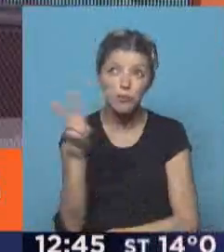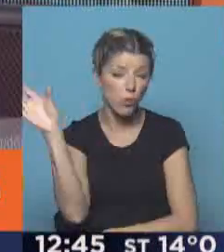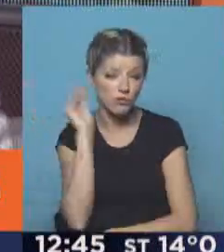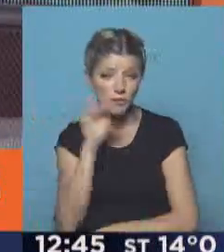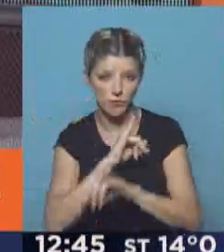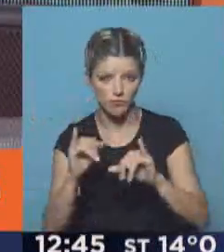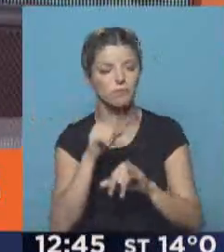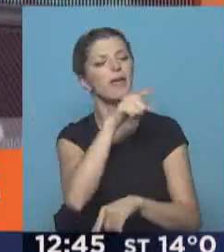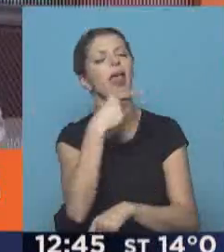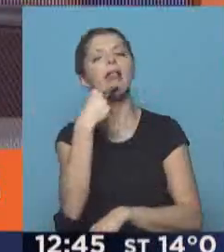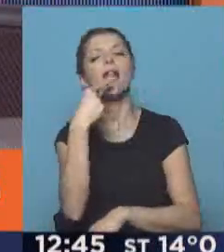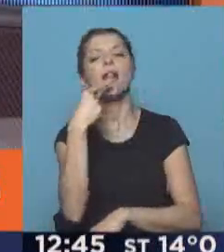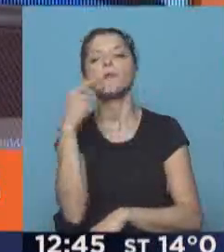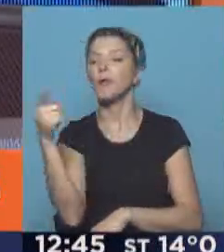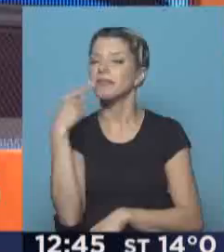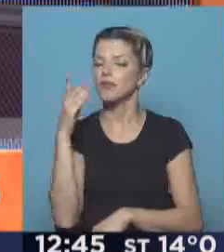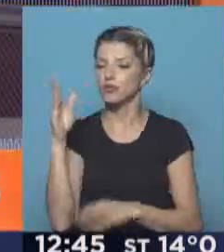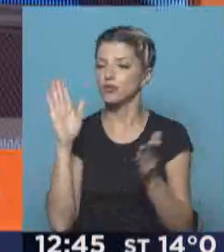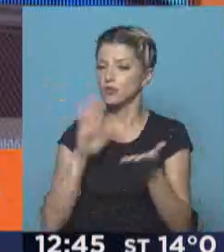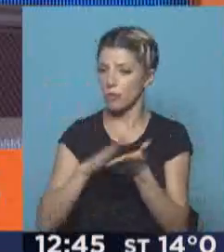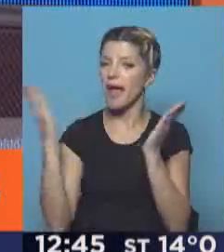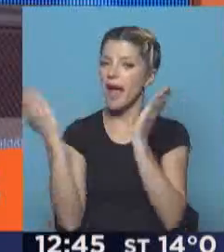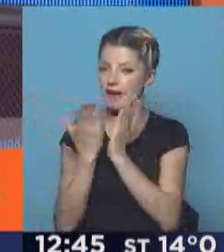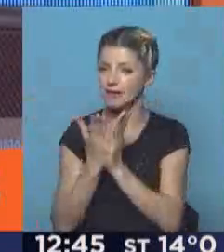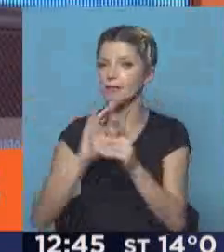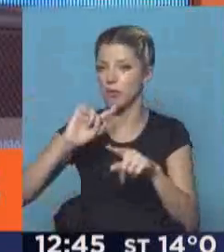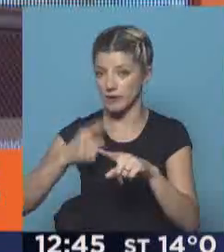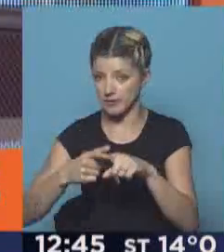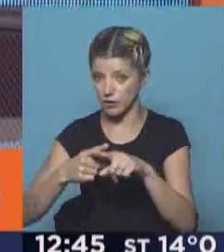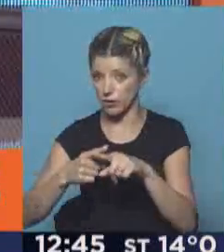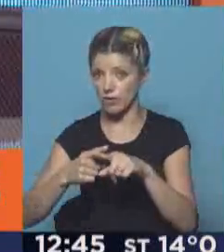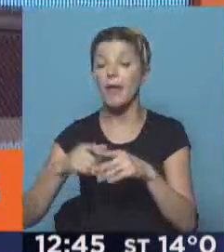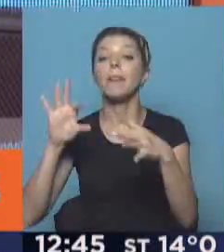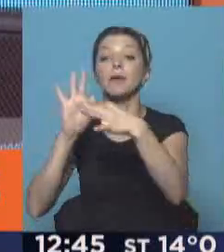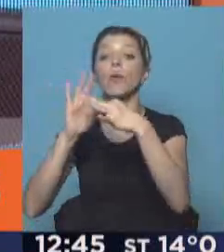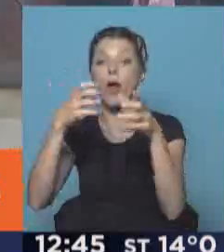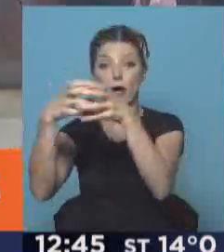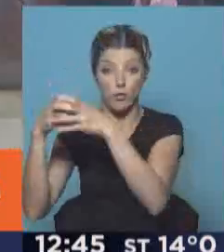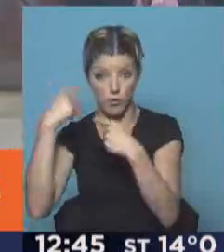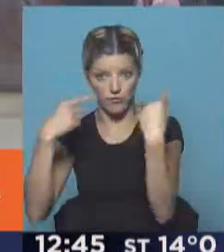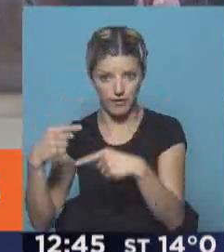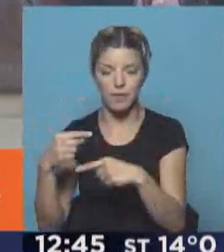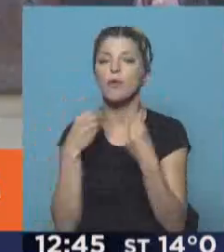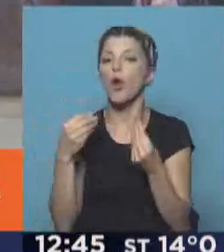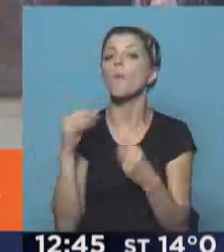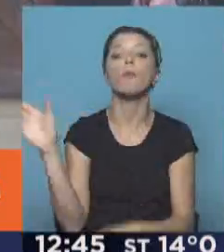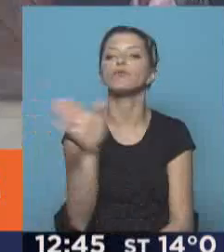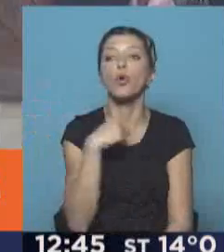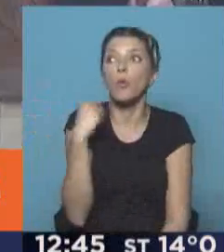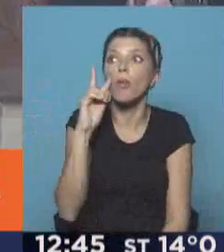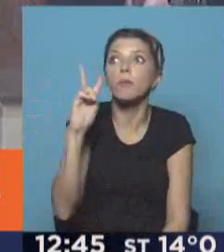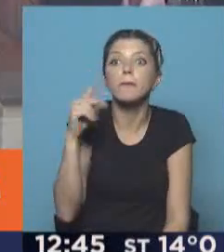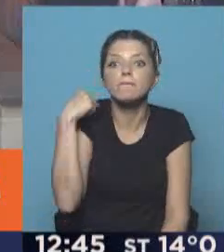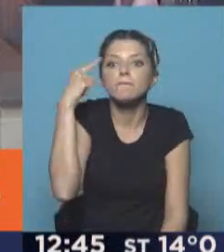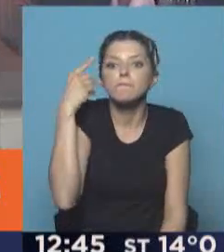tiene que ver con el análisis político que hay detrás de todo esto en relación a las agrupaciones. ¿Cómo se recibe todo esto y qué pasa con todos nosotros? Por eso